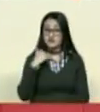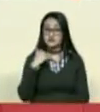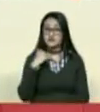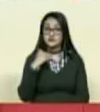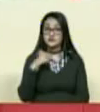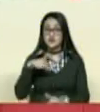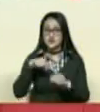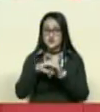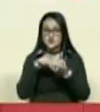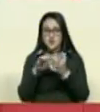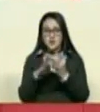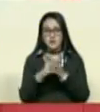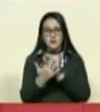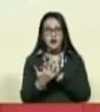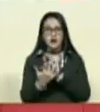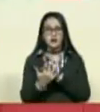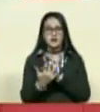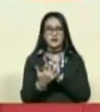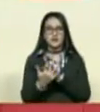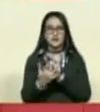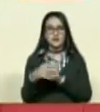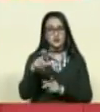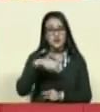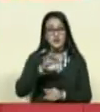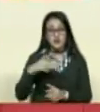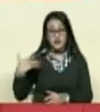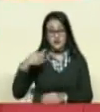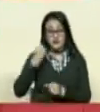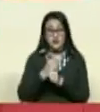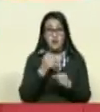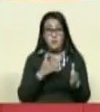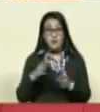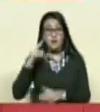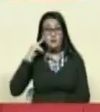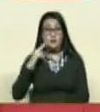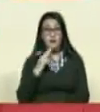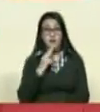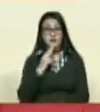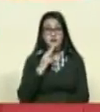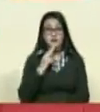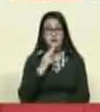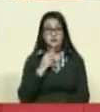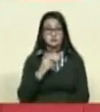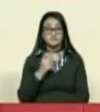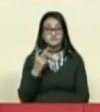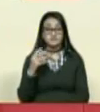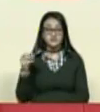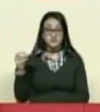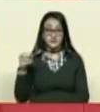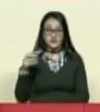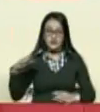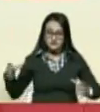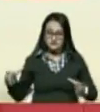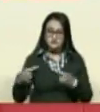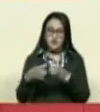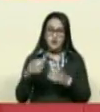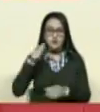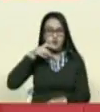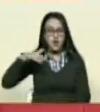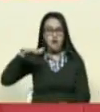los barrios donde ustedes ya hacían trabajo con el Plan Bolívar 2000, a encontrarse con el pueblo, a llamar al